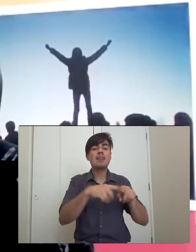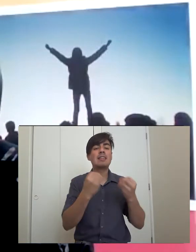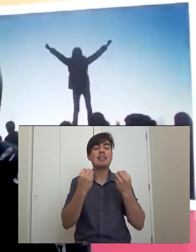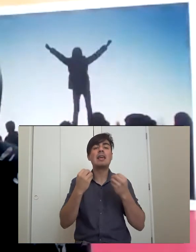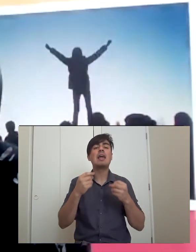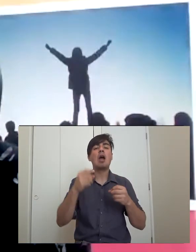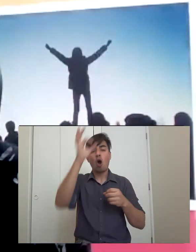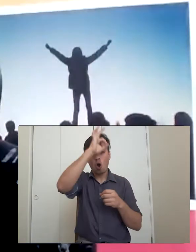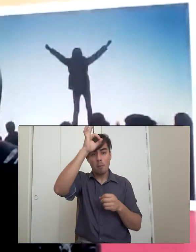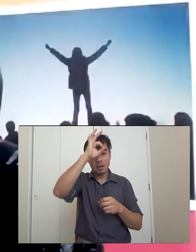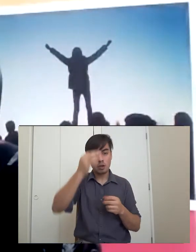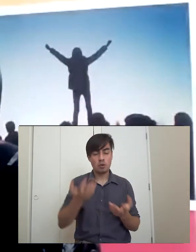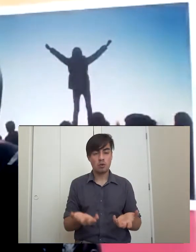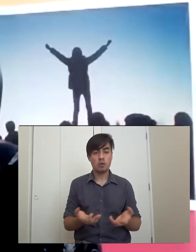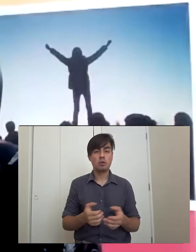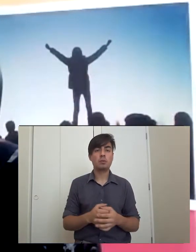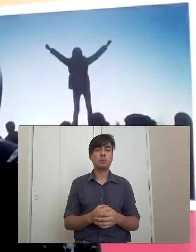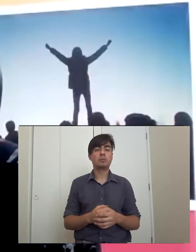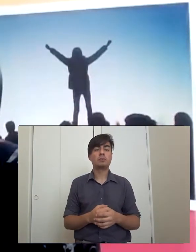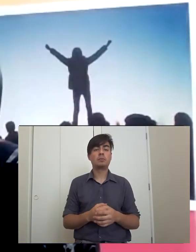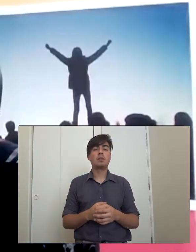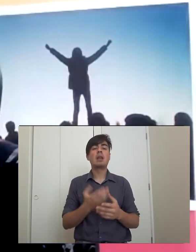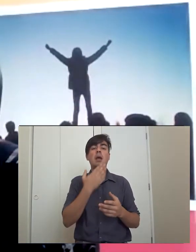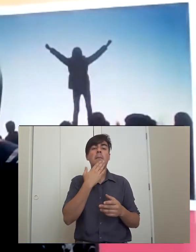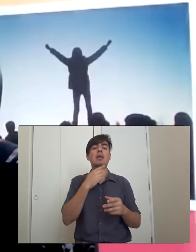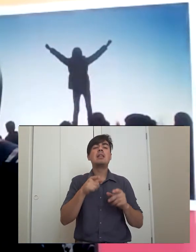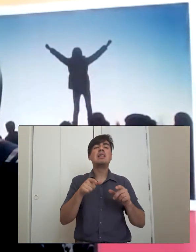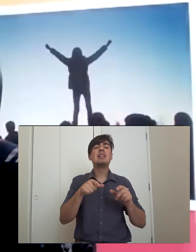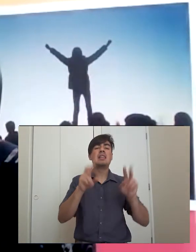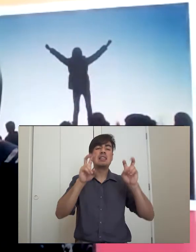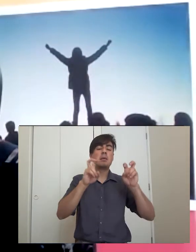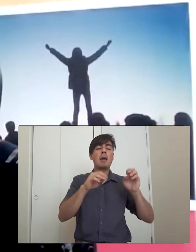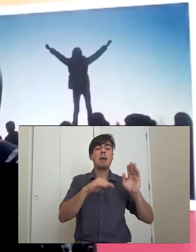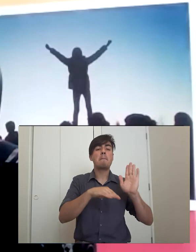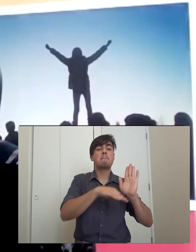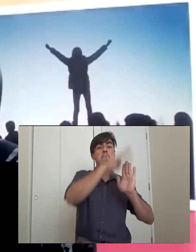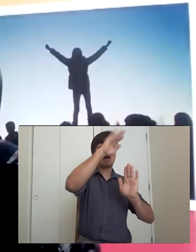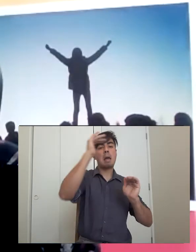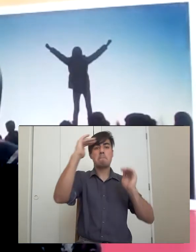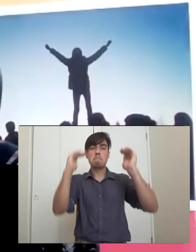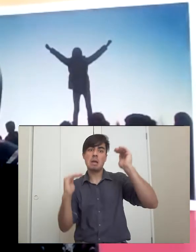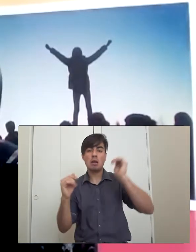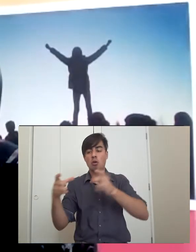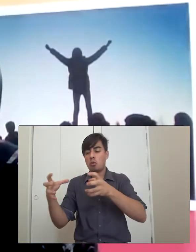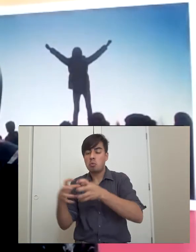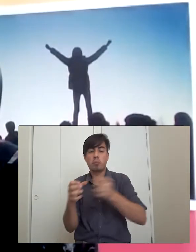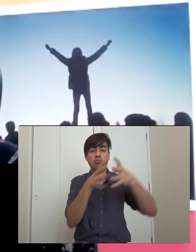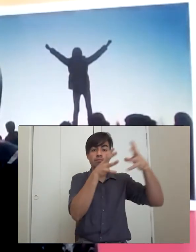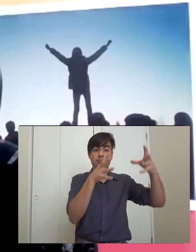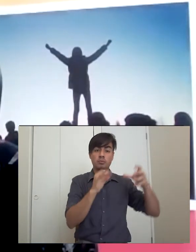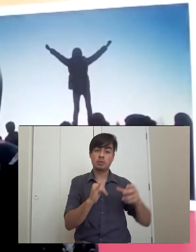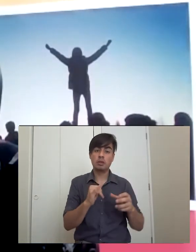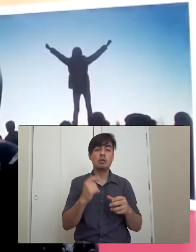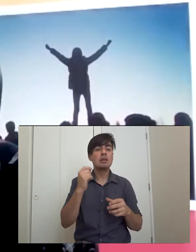otro punto del término de la minoría-mayoría, creemos que es